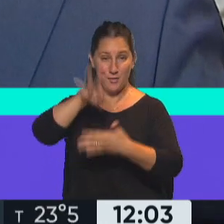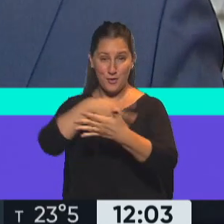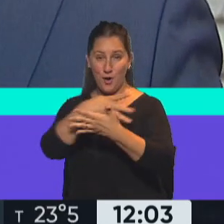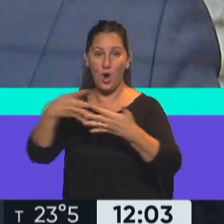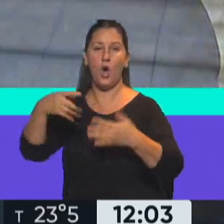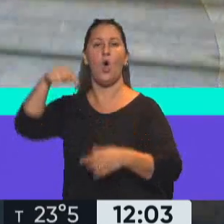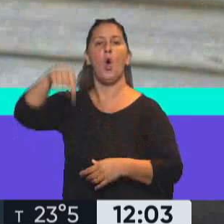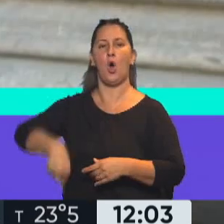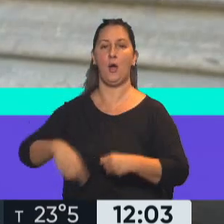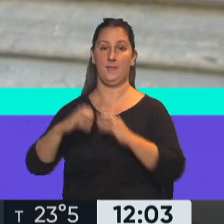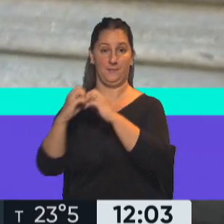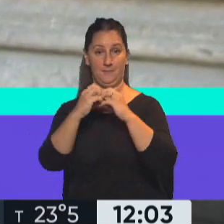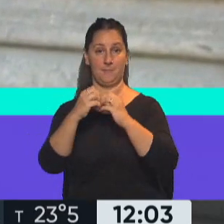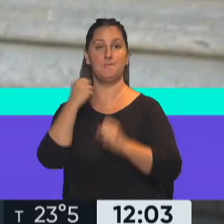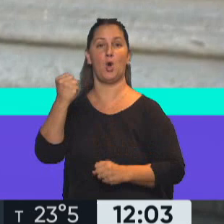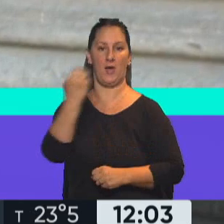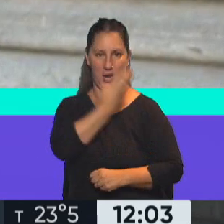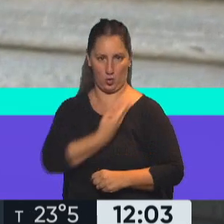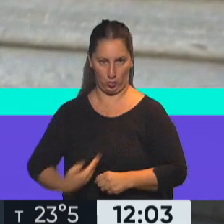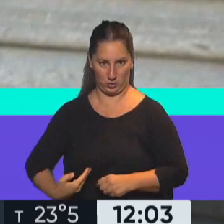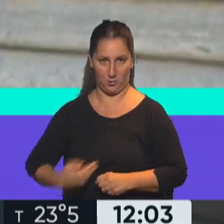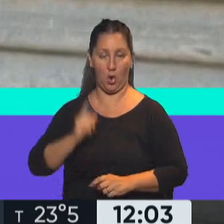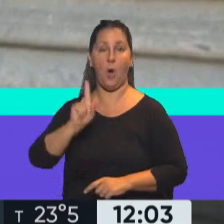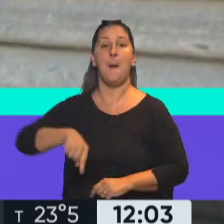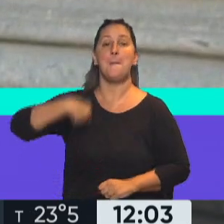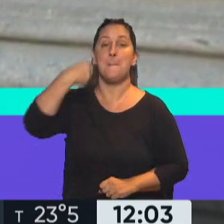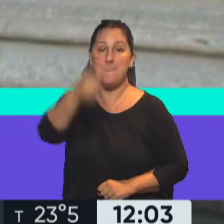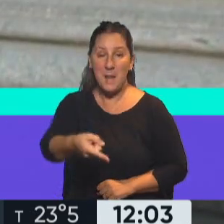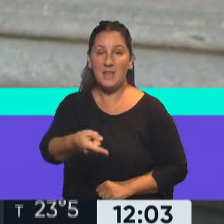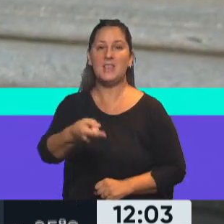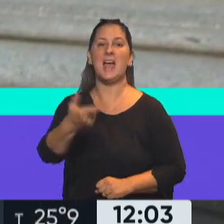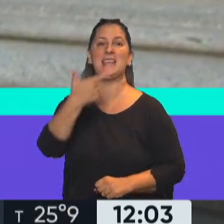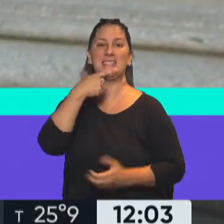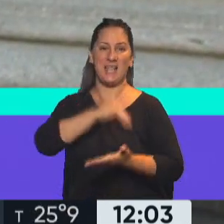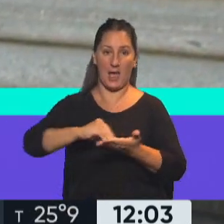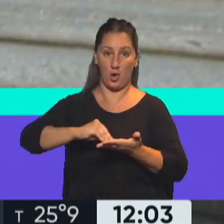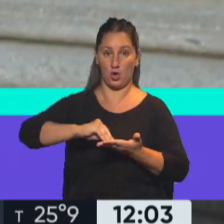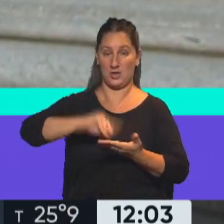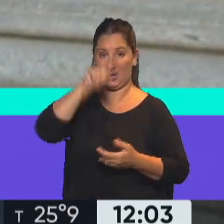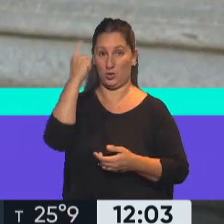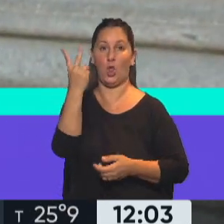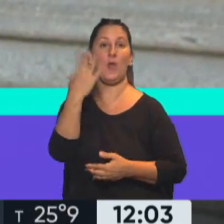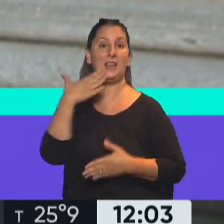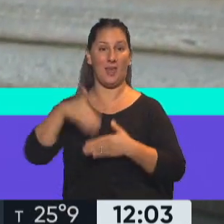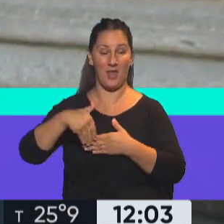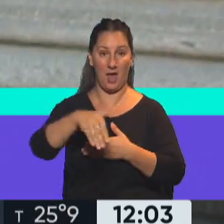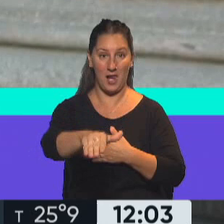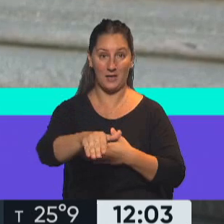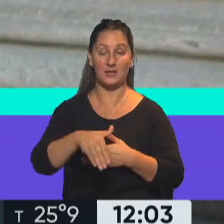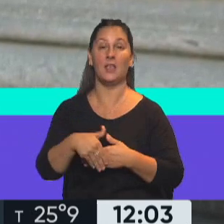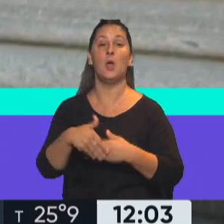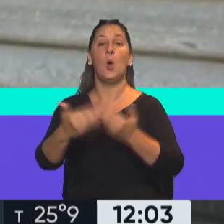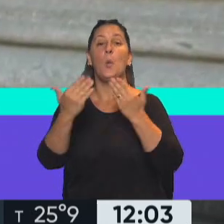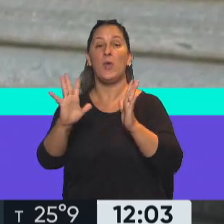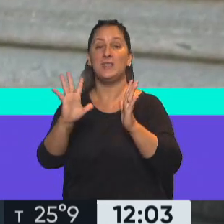hoy se discute con el Poder Ejecutivo, que mañana van a discutir entre los senadores nacionales a partir de las 2 de la tarde, y habría